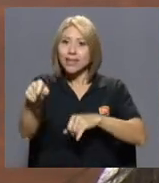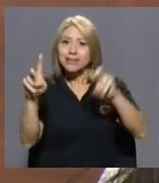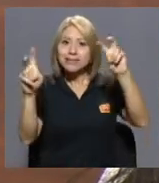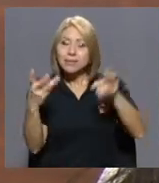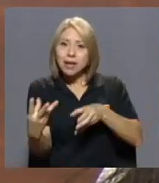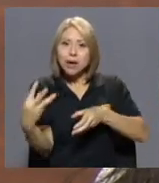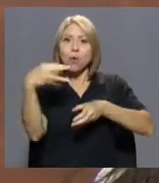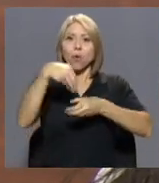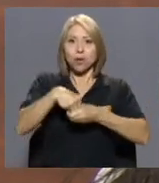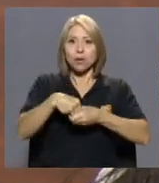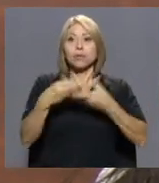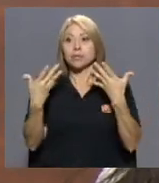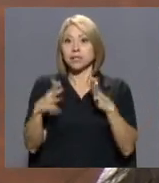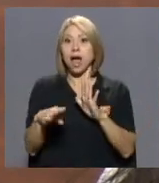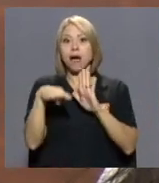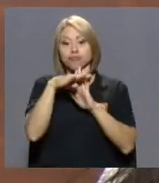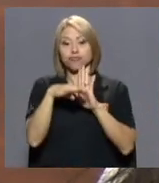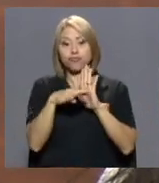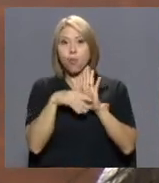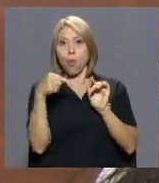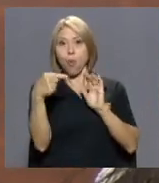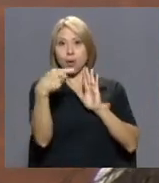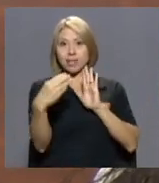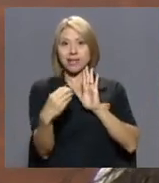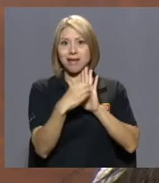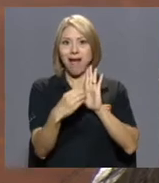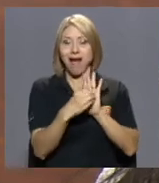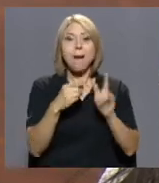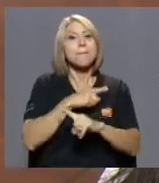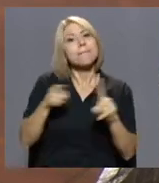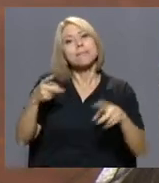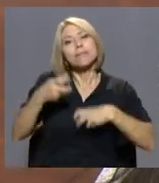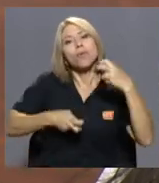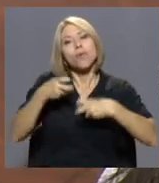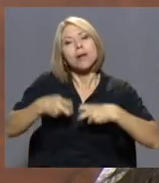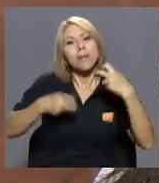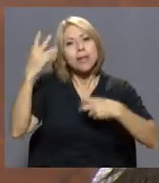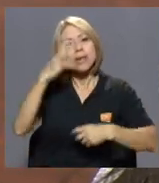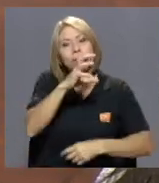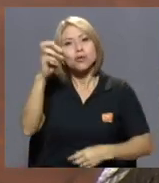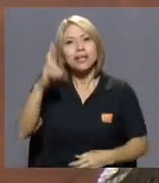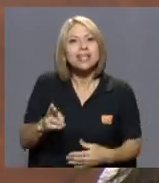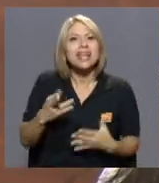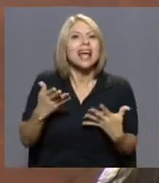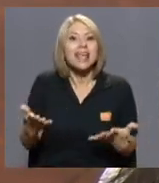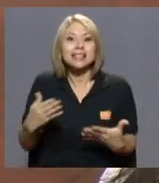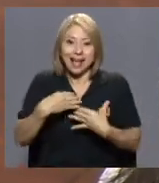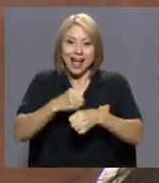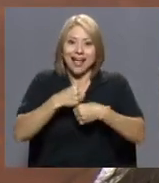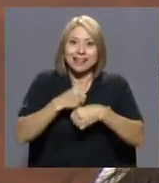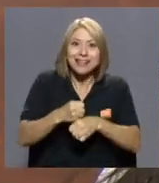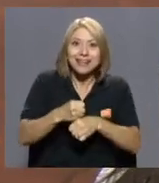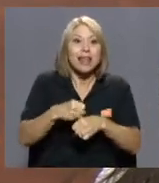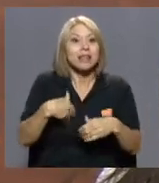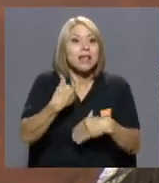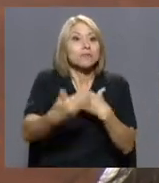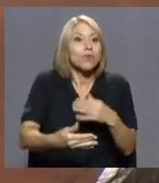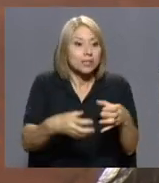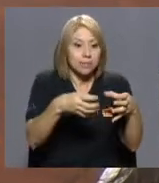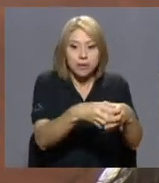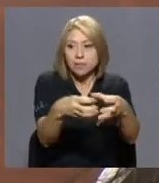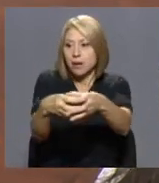en la política. El tema es que el grave problema de Costa Rica siempre es la ejecución, la articulación y la articulación